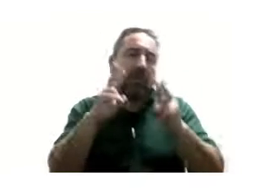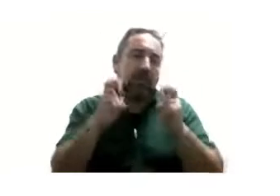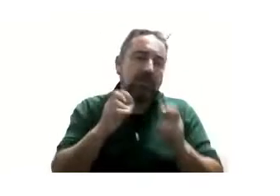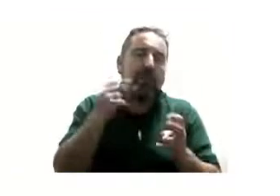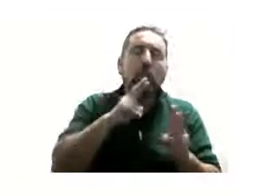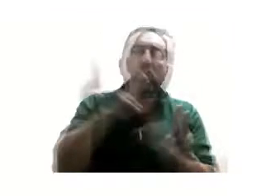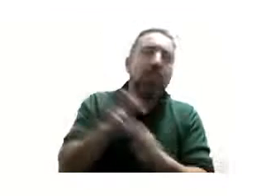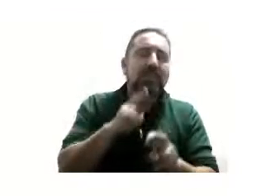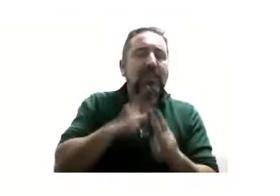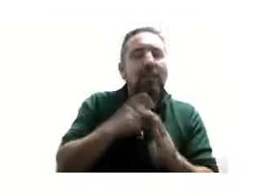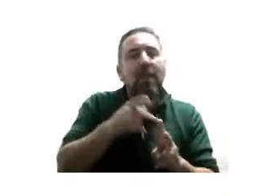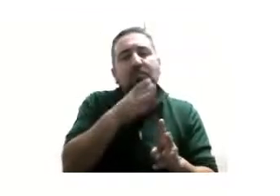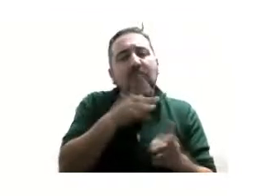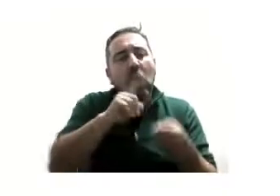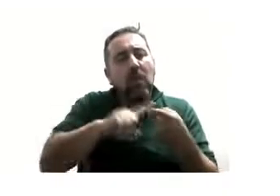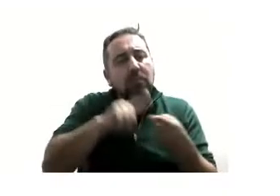nuevas indicaciones